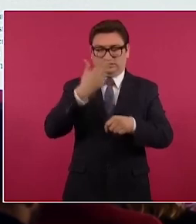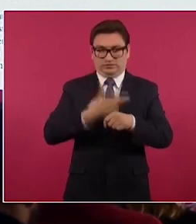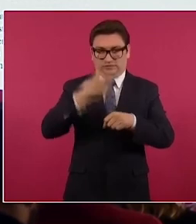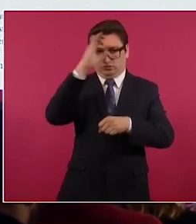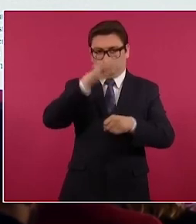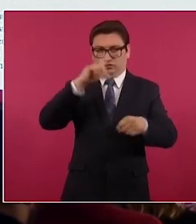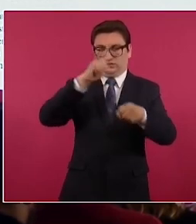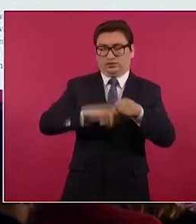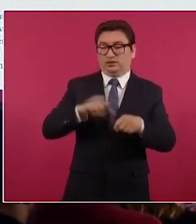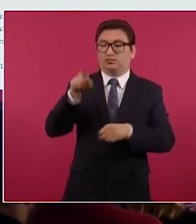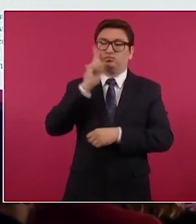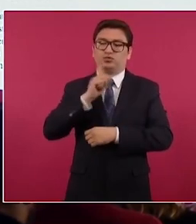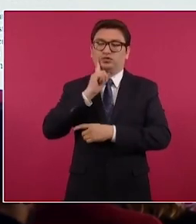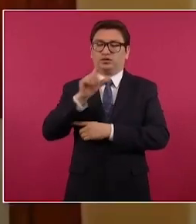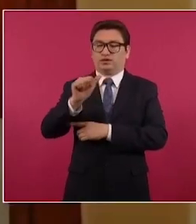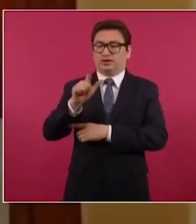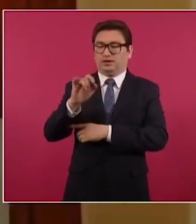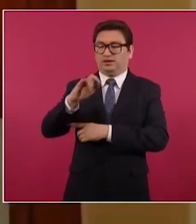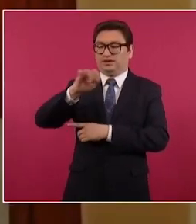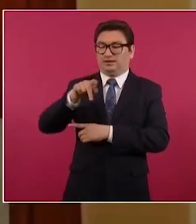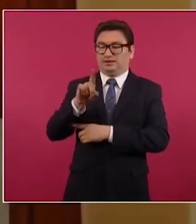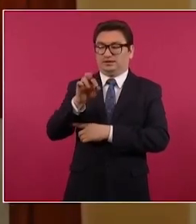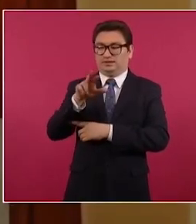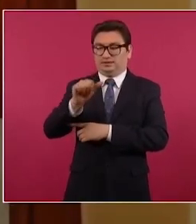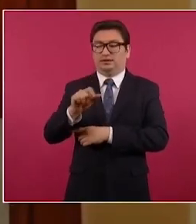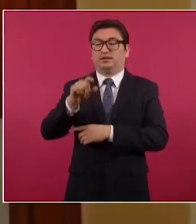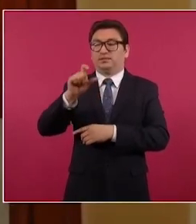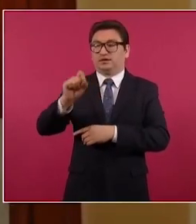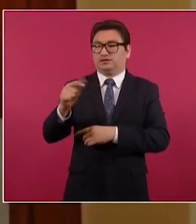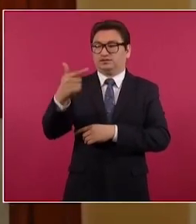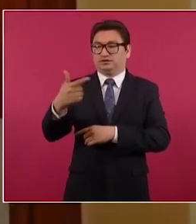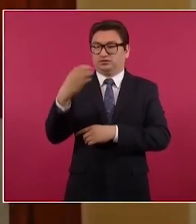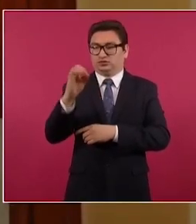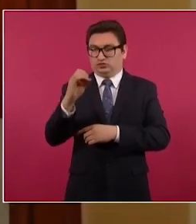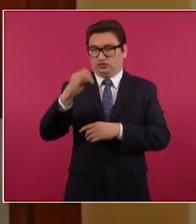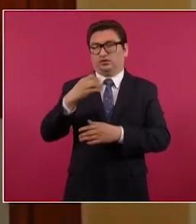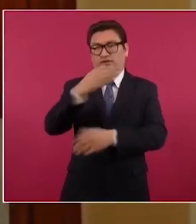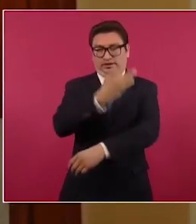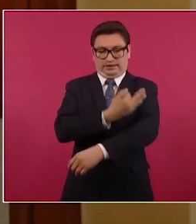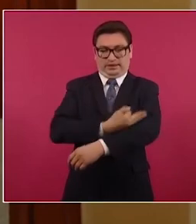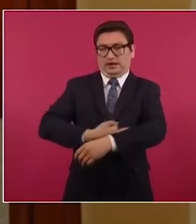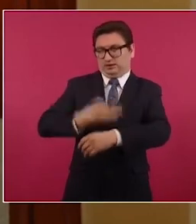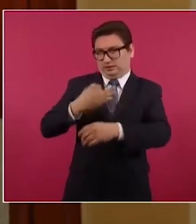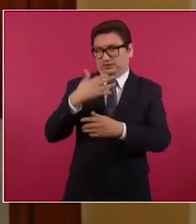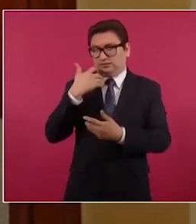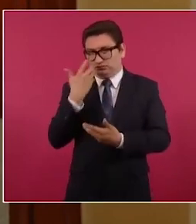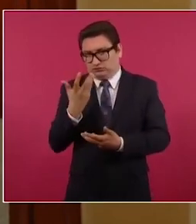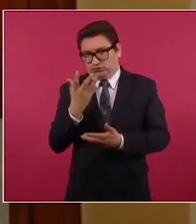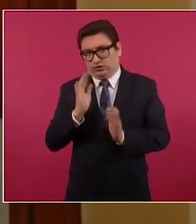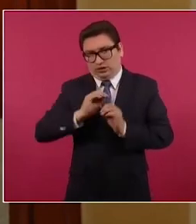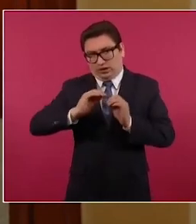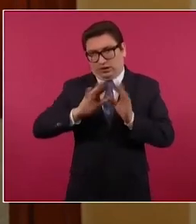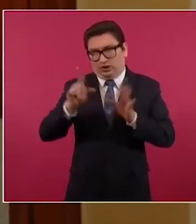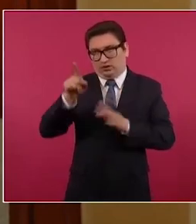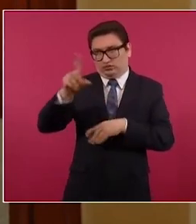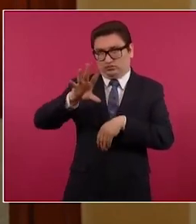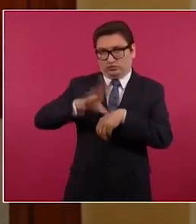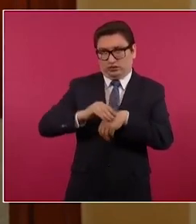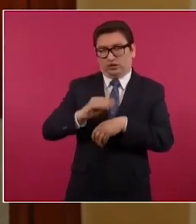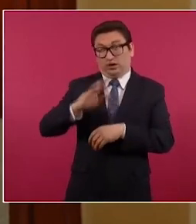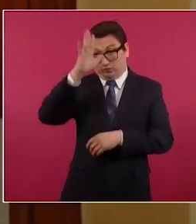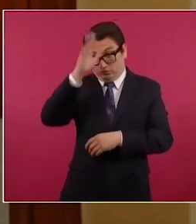Alejandra Fraustro, el 27 de octubre por la tarde, desde luego, si estás de